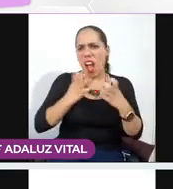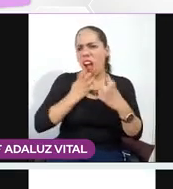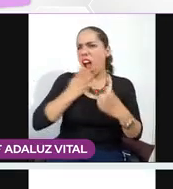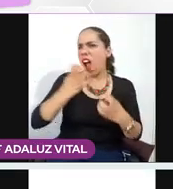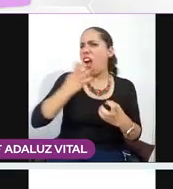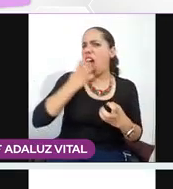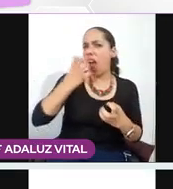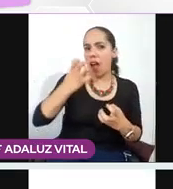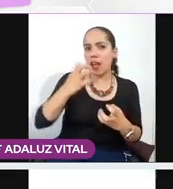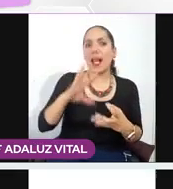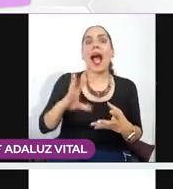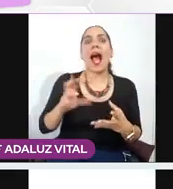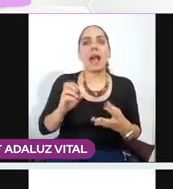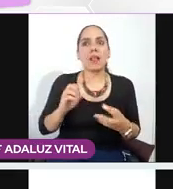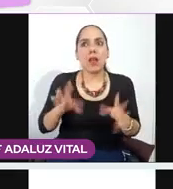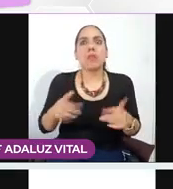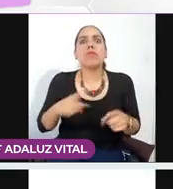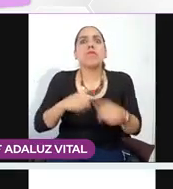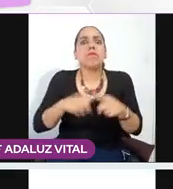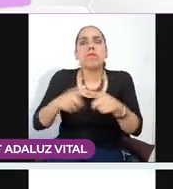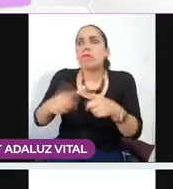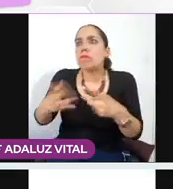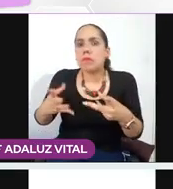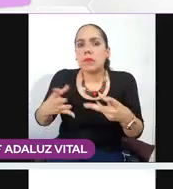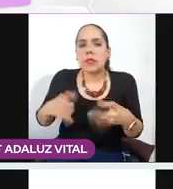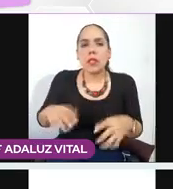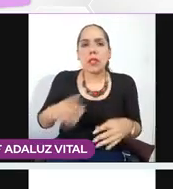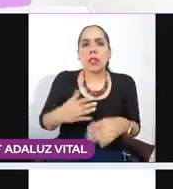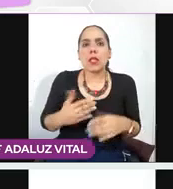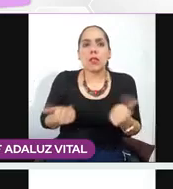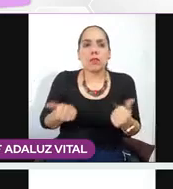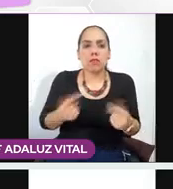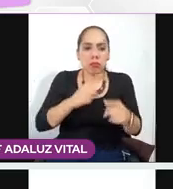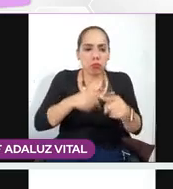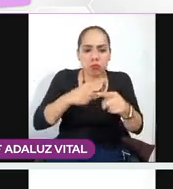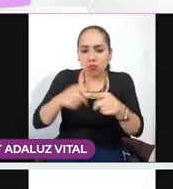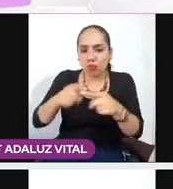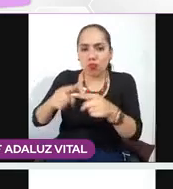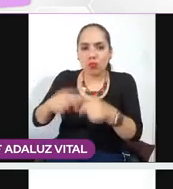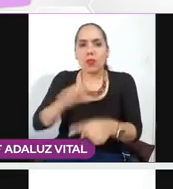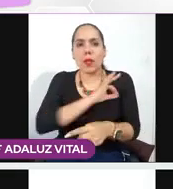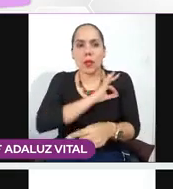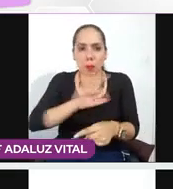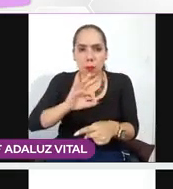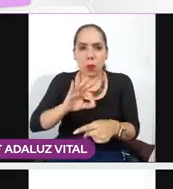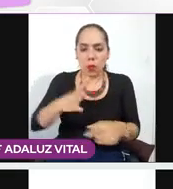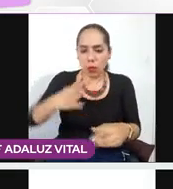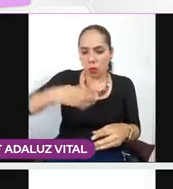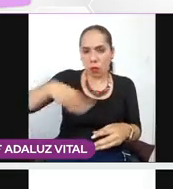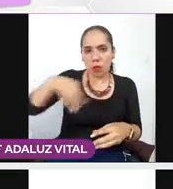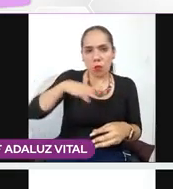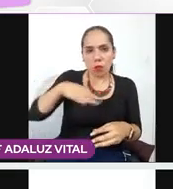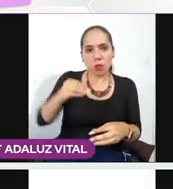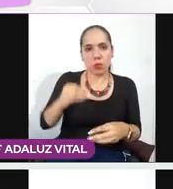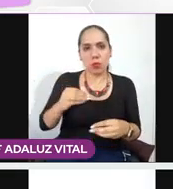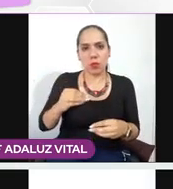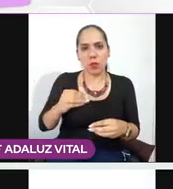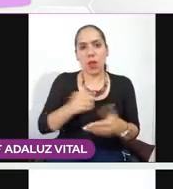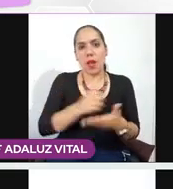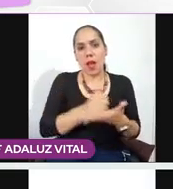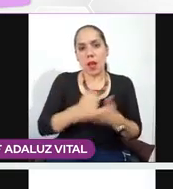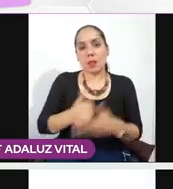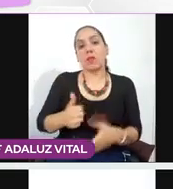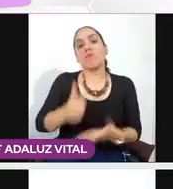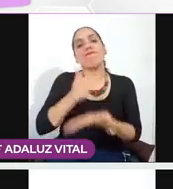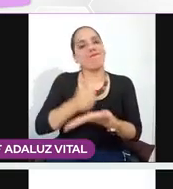esto o si llego a sentir esto, etcétera, etcétera, ¿no? La terapia, como siempre, pues es un apoyo súper importante porque eso